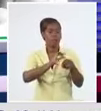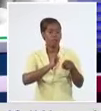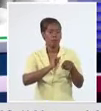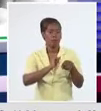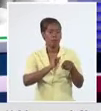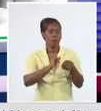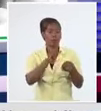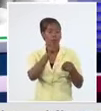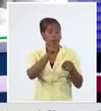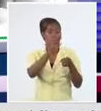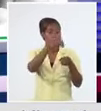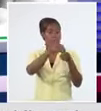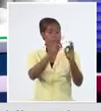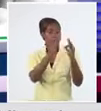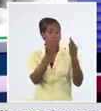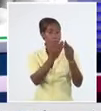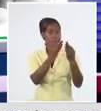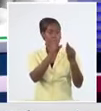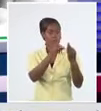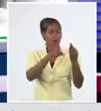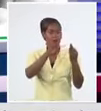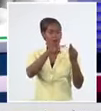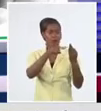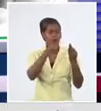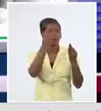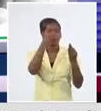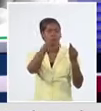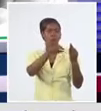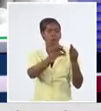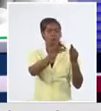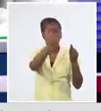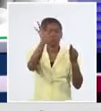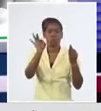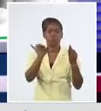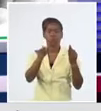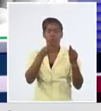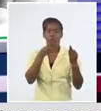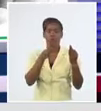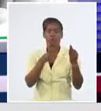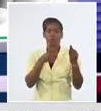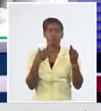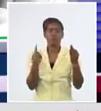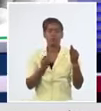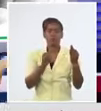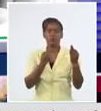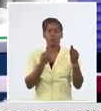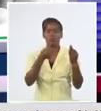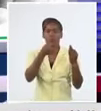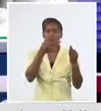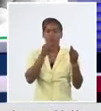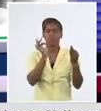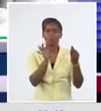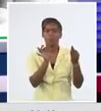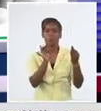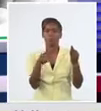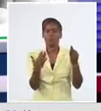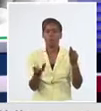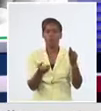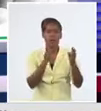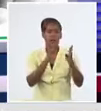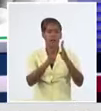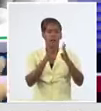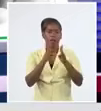núcleo familiar. ¿Qué medicamentos usar para el control de la pandemia? ¿Cuáles recomendar y cuáles